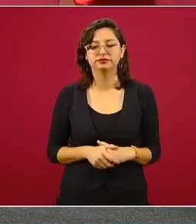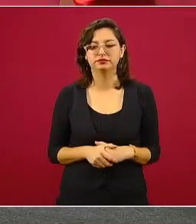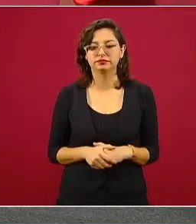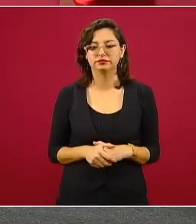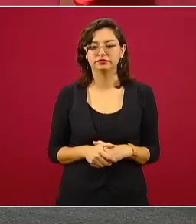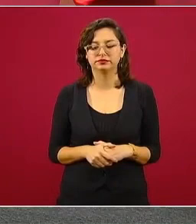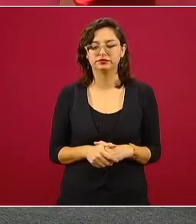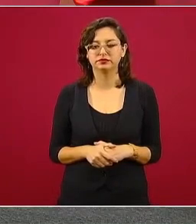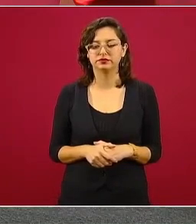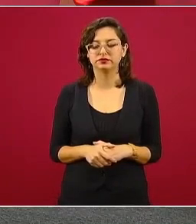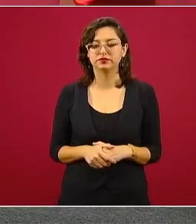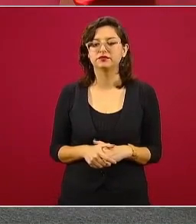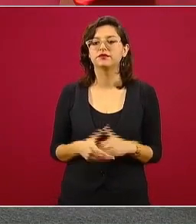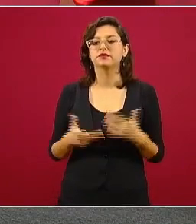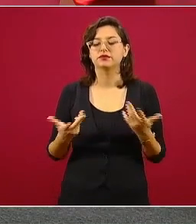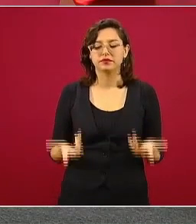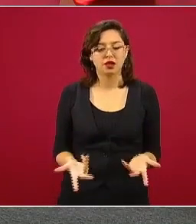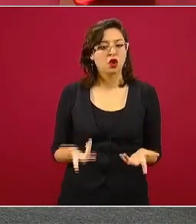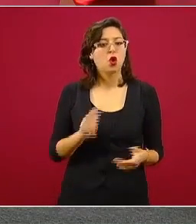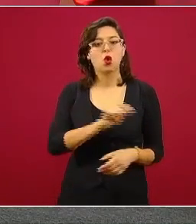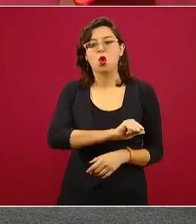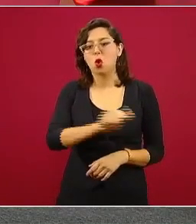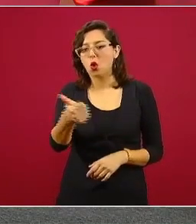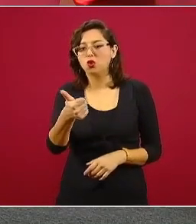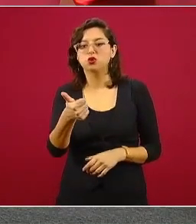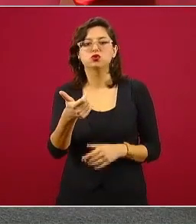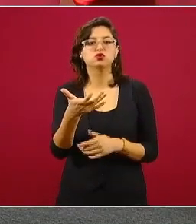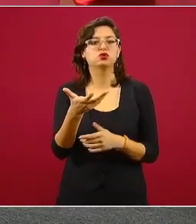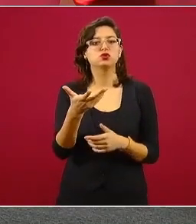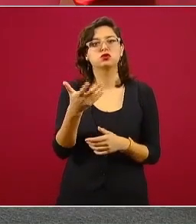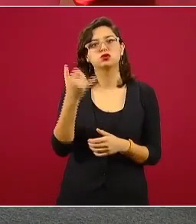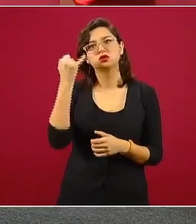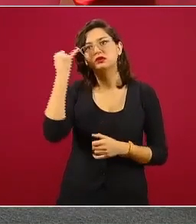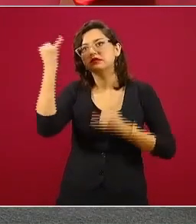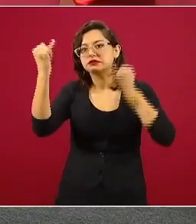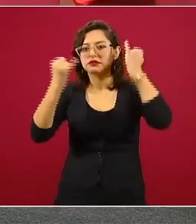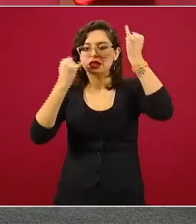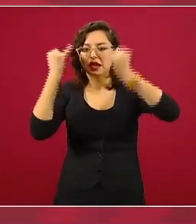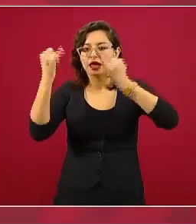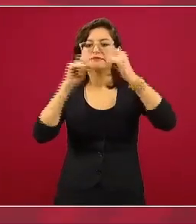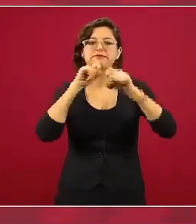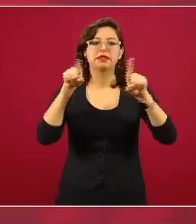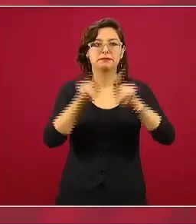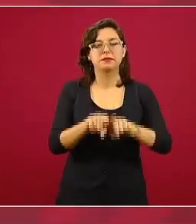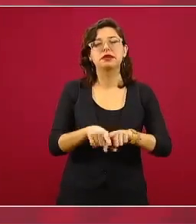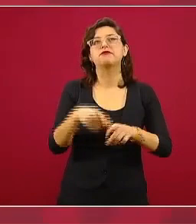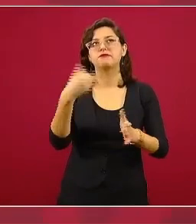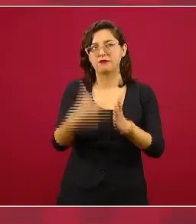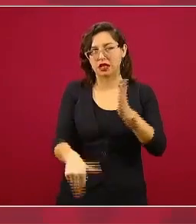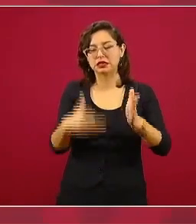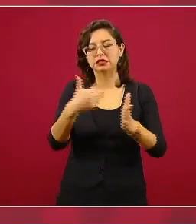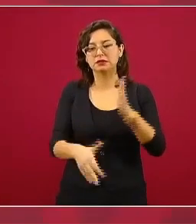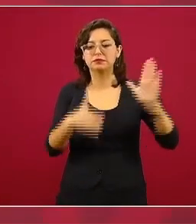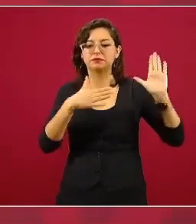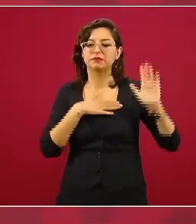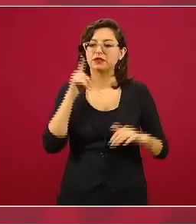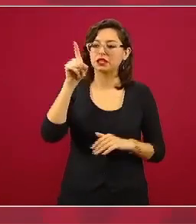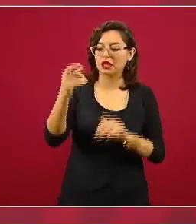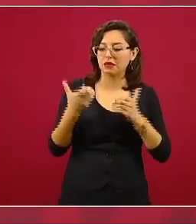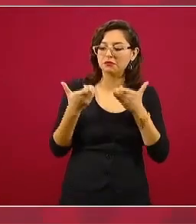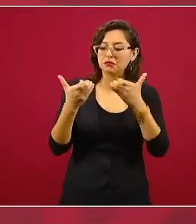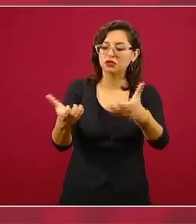otros caminos. Tengo en mente el compromiso de hacer el camino a